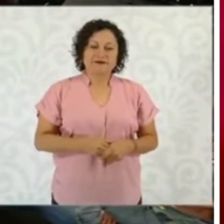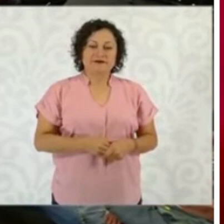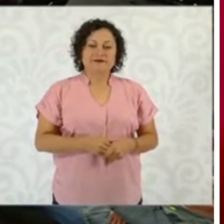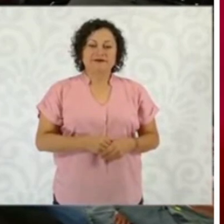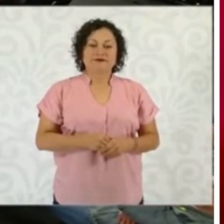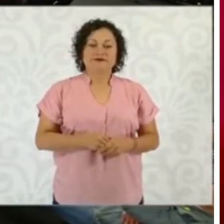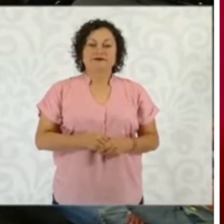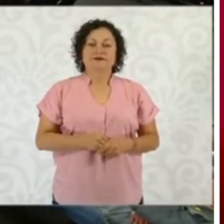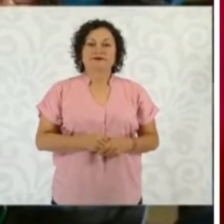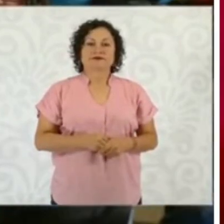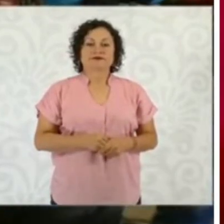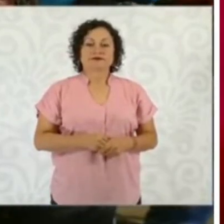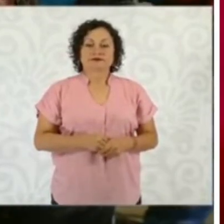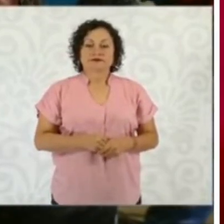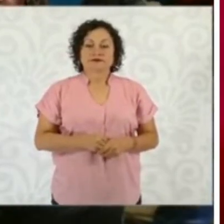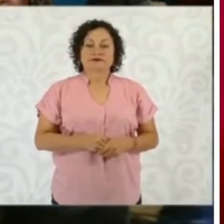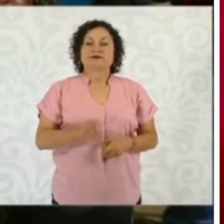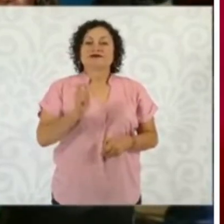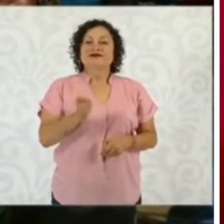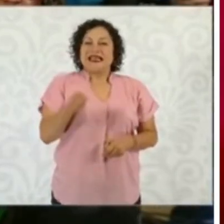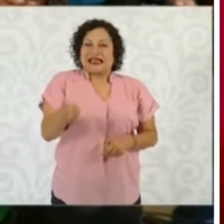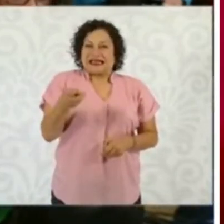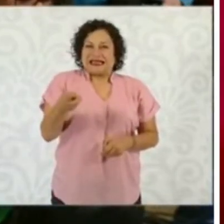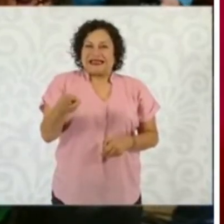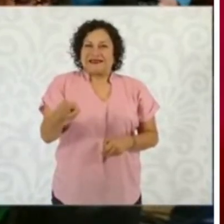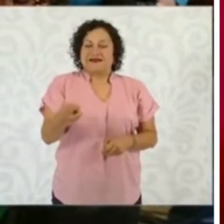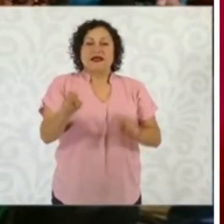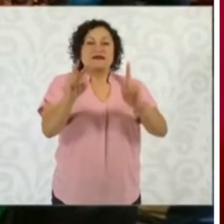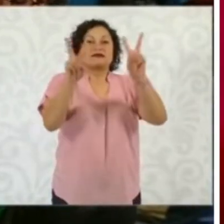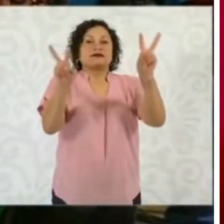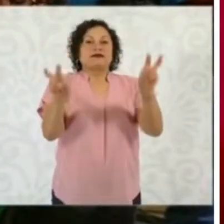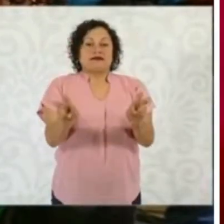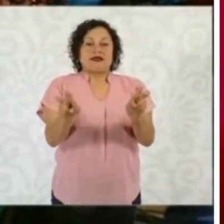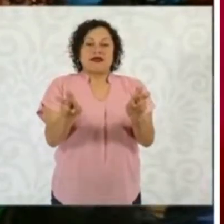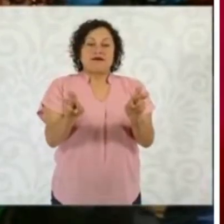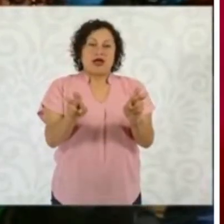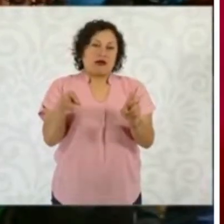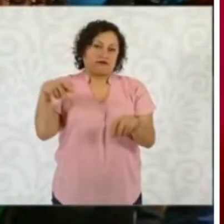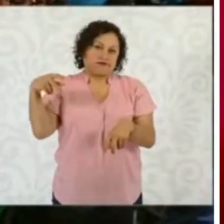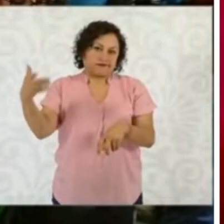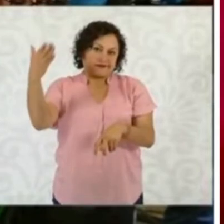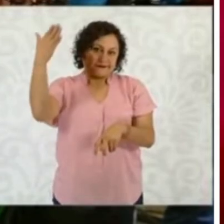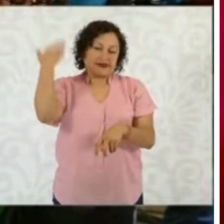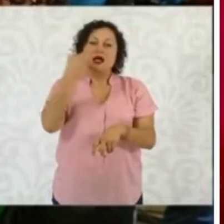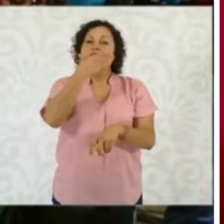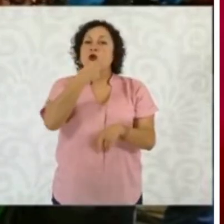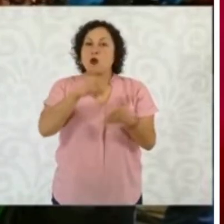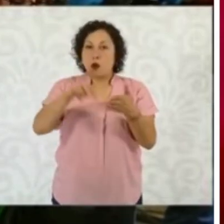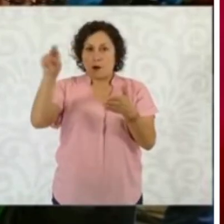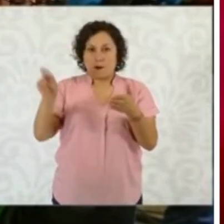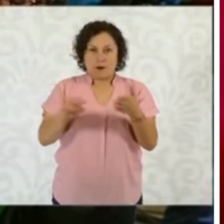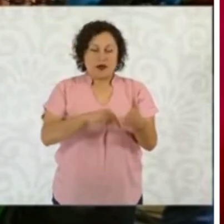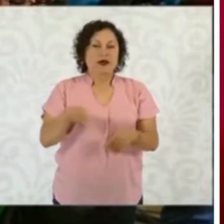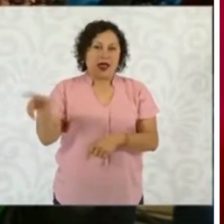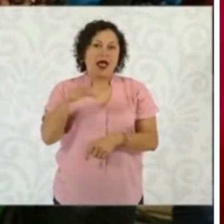Esta paleta en especial es el único tema lúdico de este gran pintor, David Alfaro Siqueiros, que todos los temas